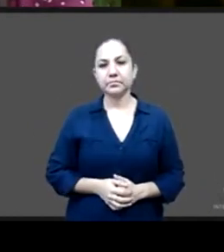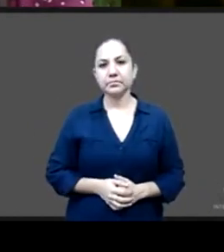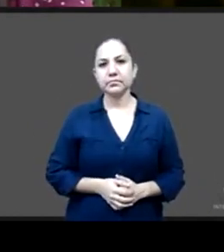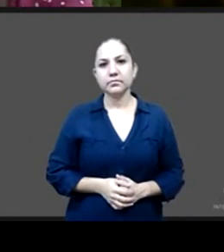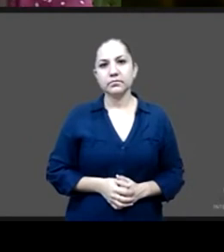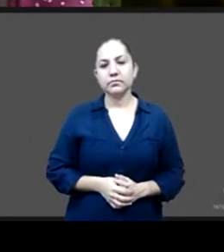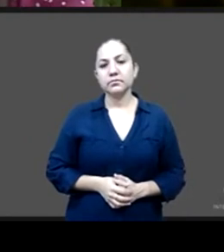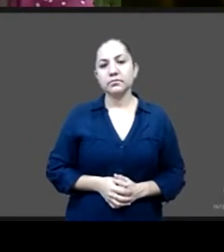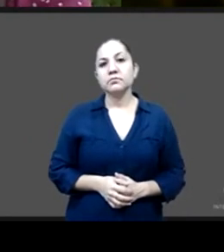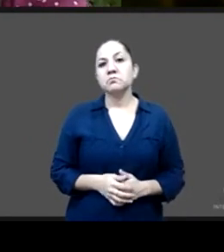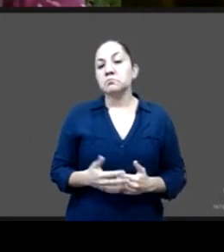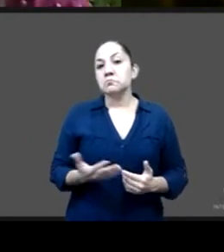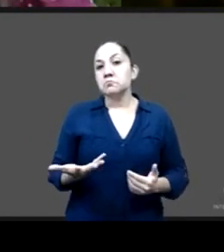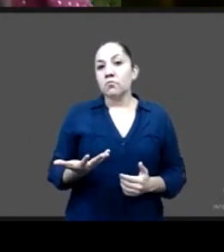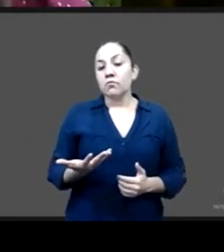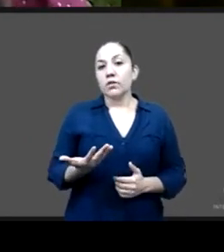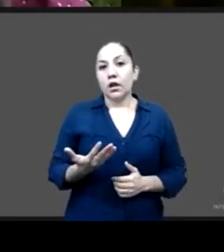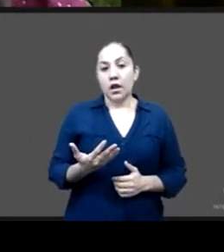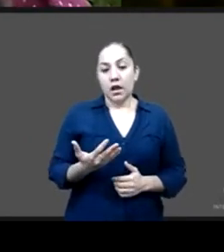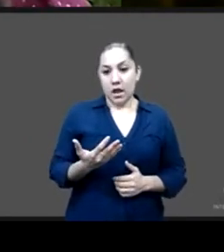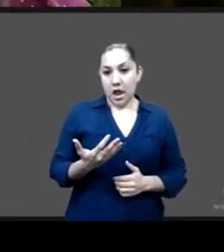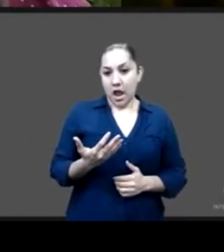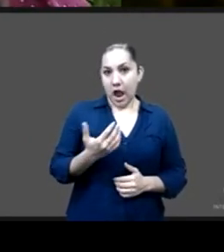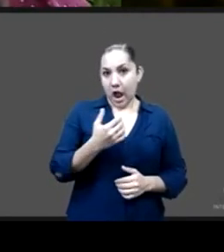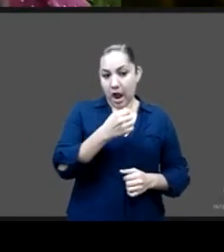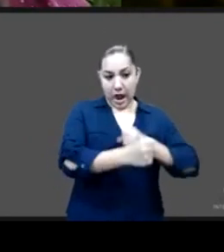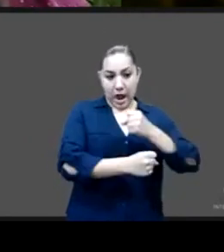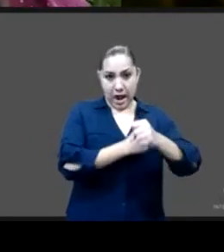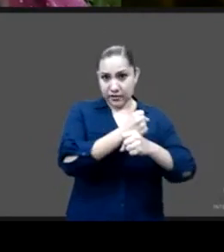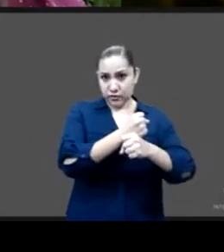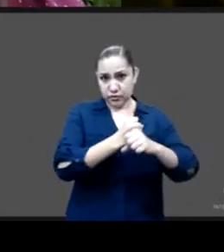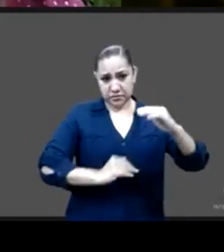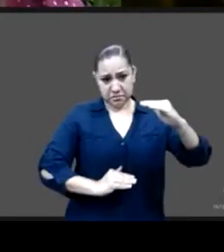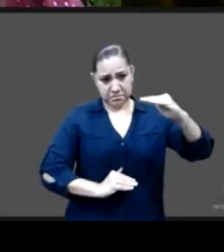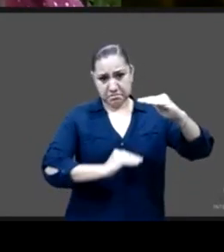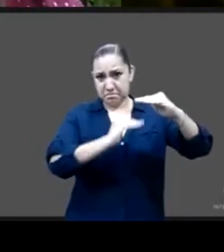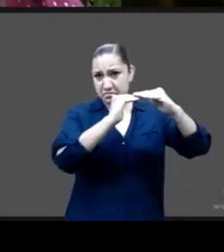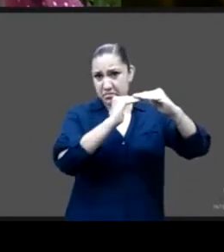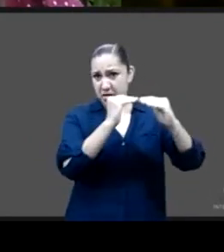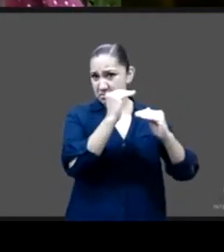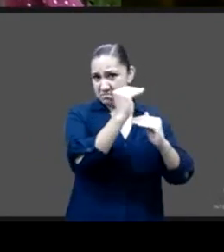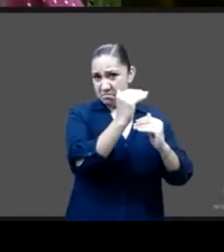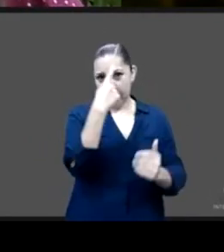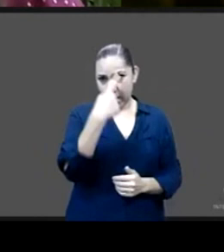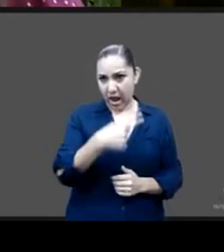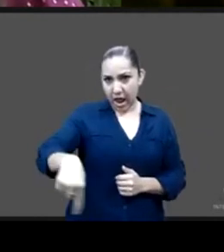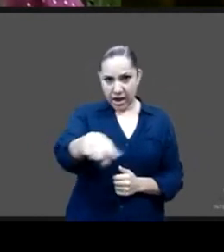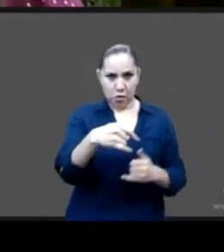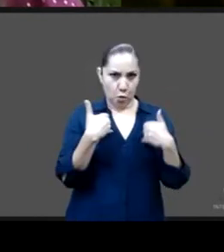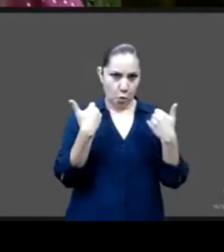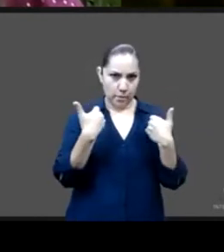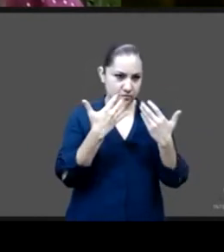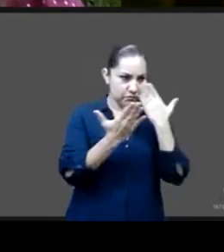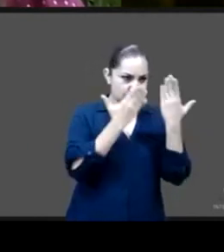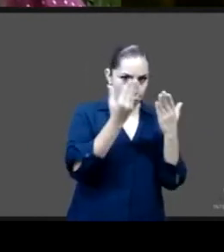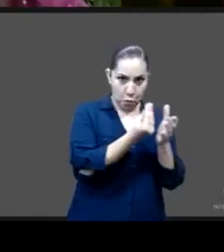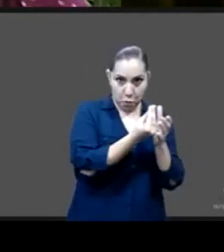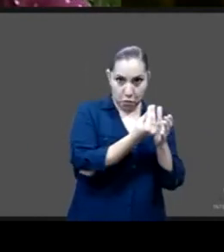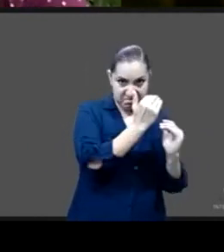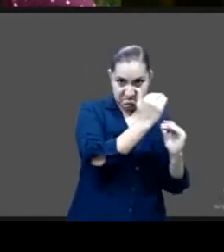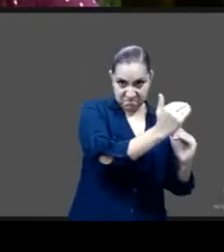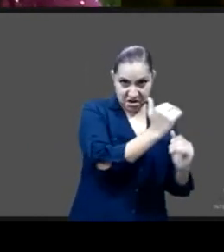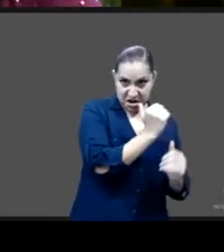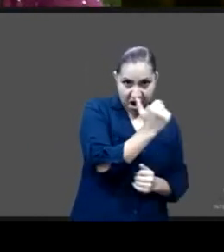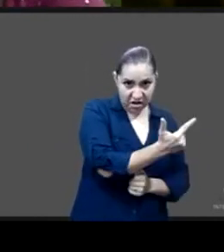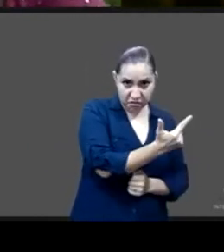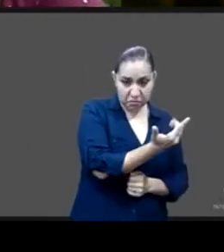¿hay algún límite de edad para que nuestros jóvenes puedan tomar algún curso? felicidades por su interés en apoyar y fomentar